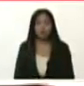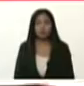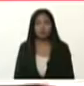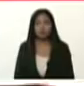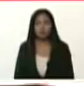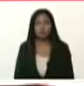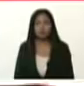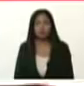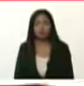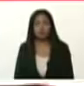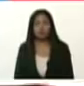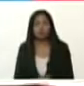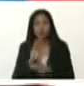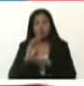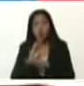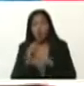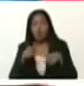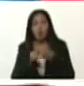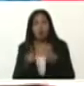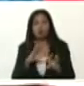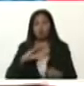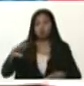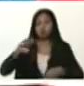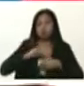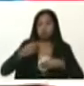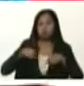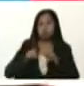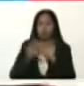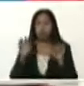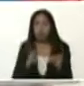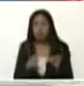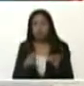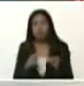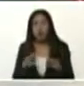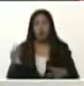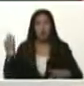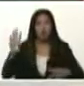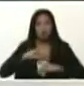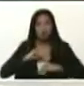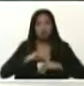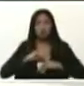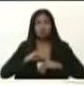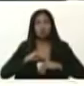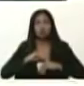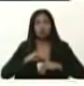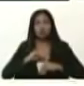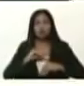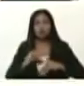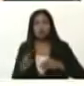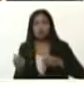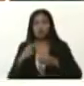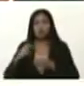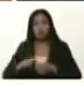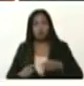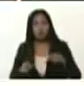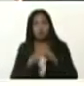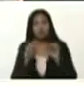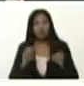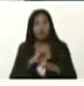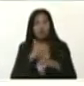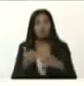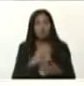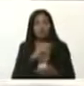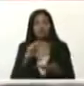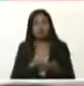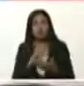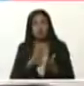Las gobernadoras, los protectores. Yo lo asumo. Asumo y lo sumo al plan nacional